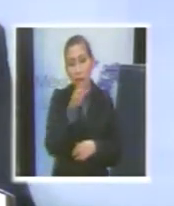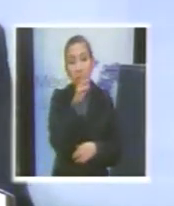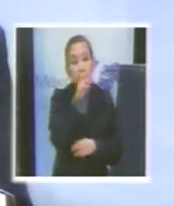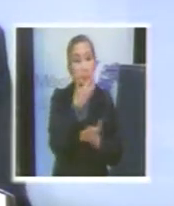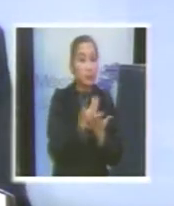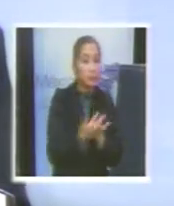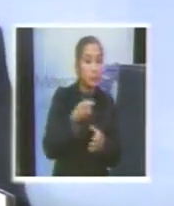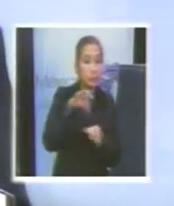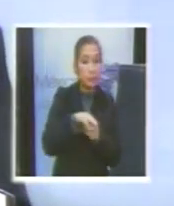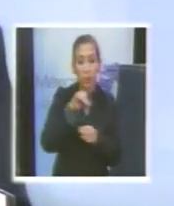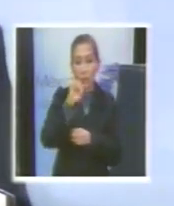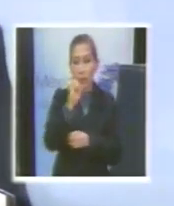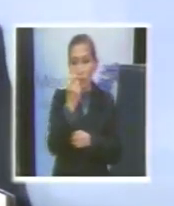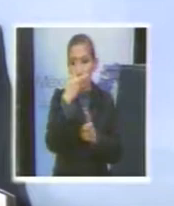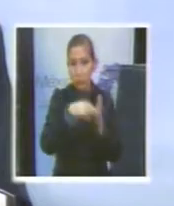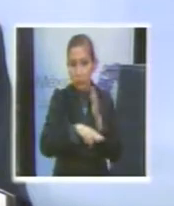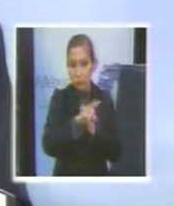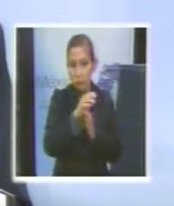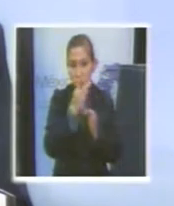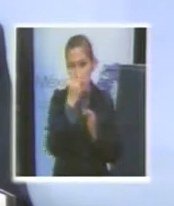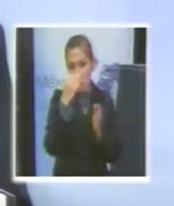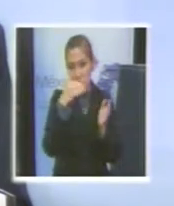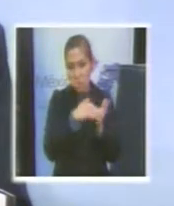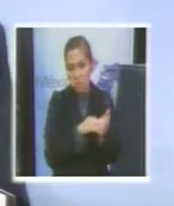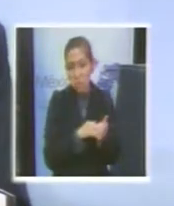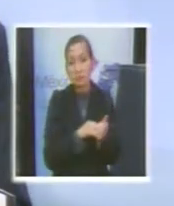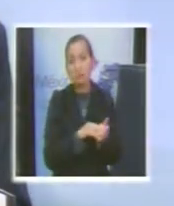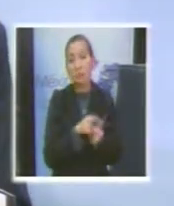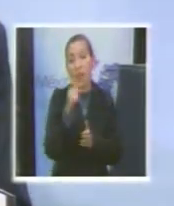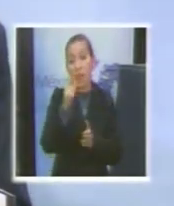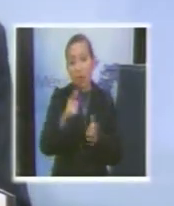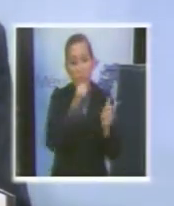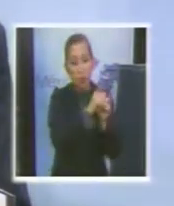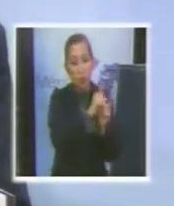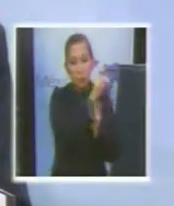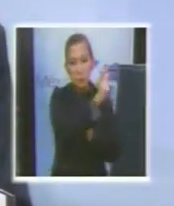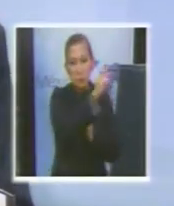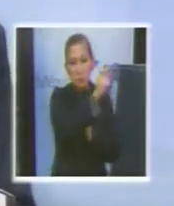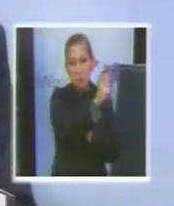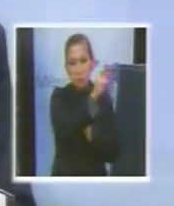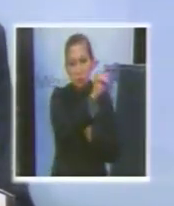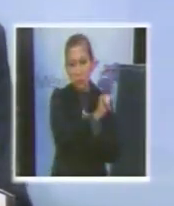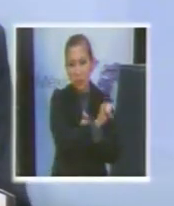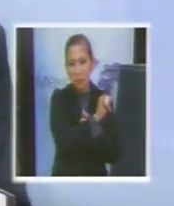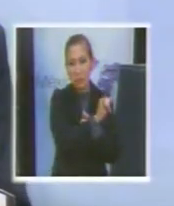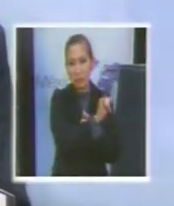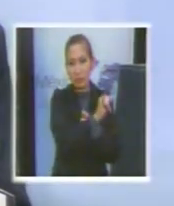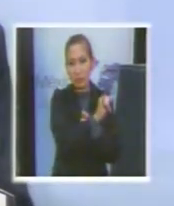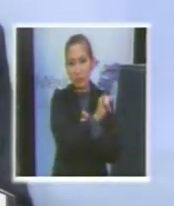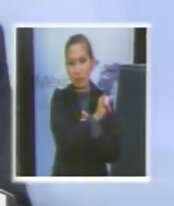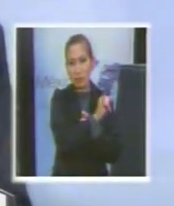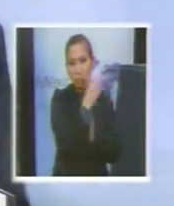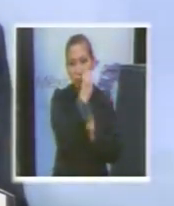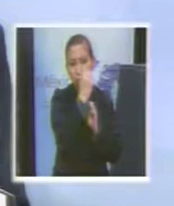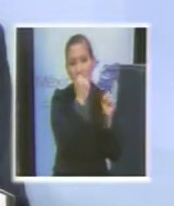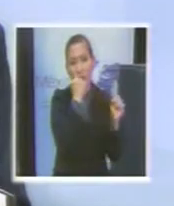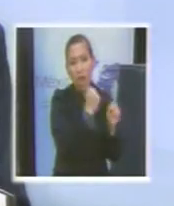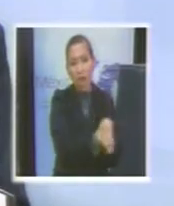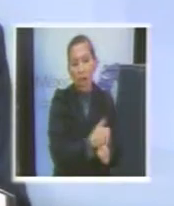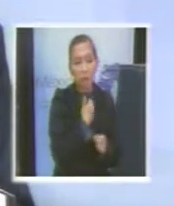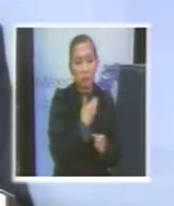resultados electorales de julio del año 2000, donde el Partido Revolucionario Institucional, después de muchos años en el poder,